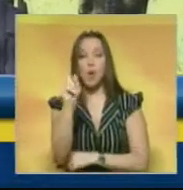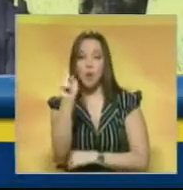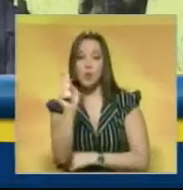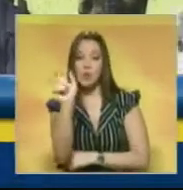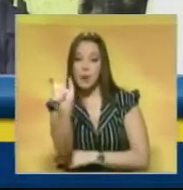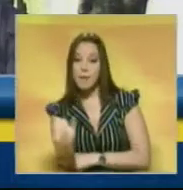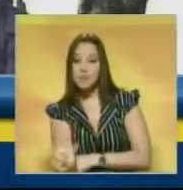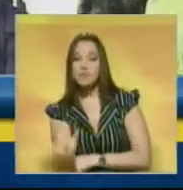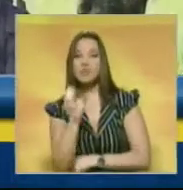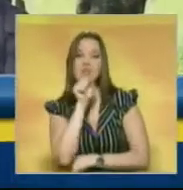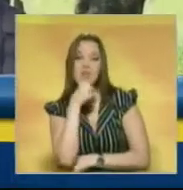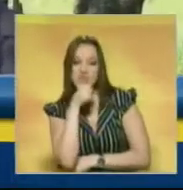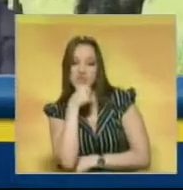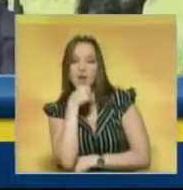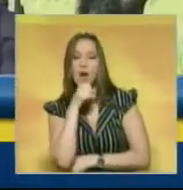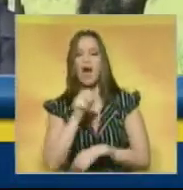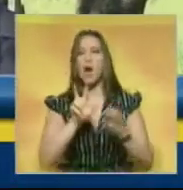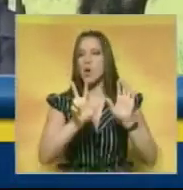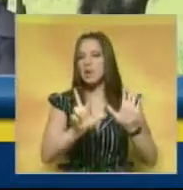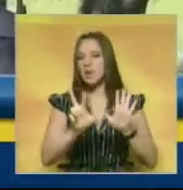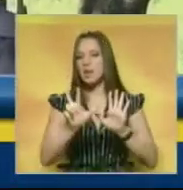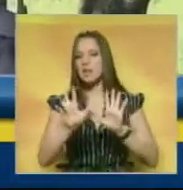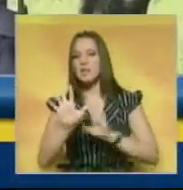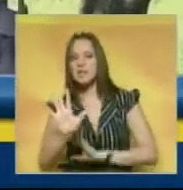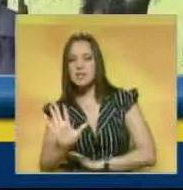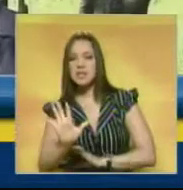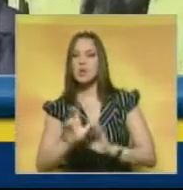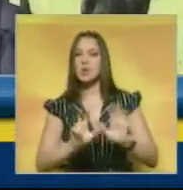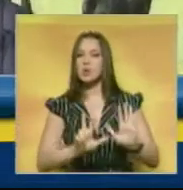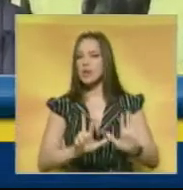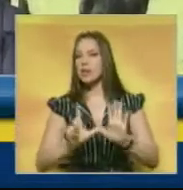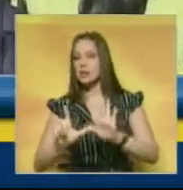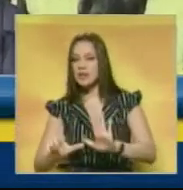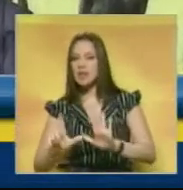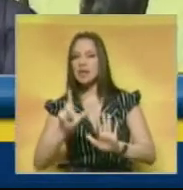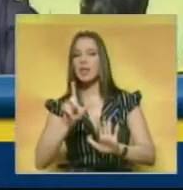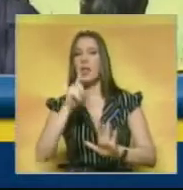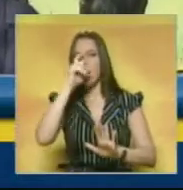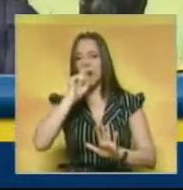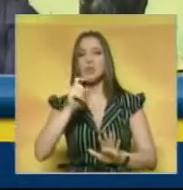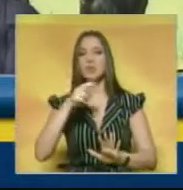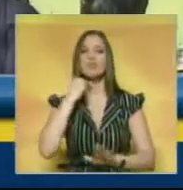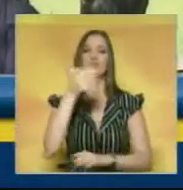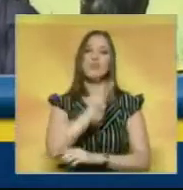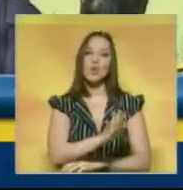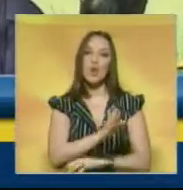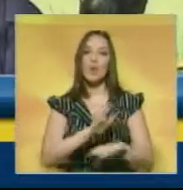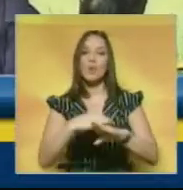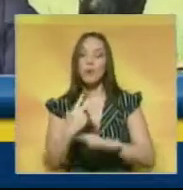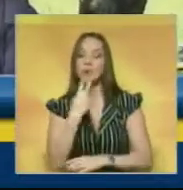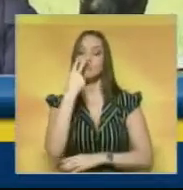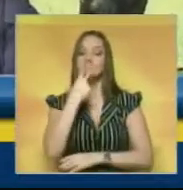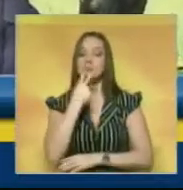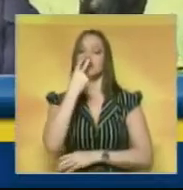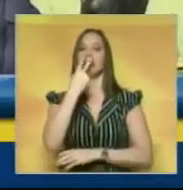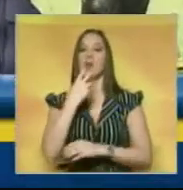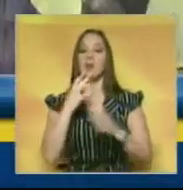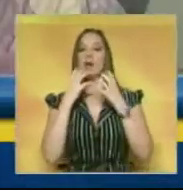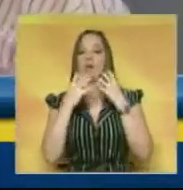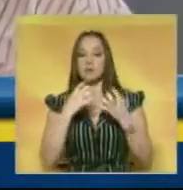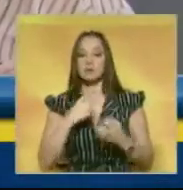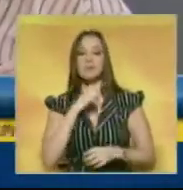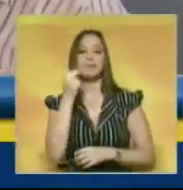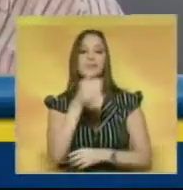persona octogenaria, 85, 87 años, falleció, al parecer producto de la inhalación de los gases del